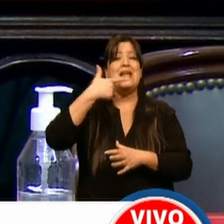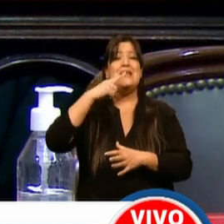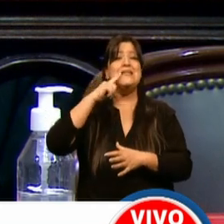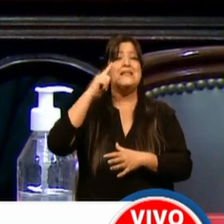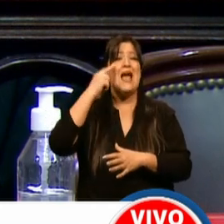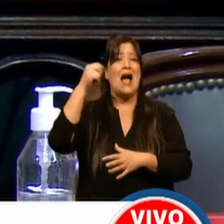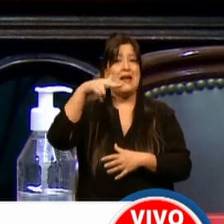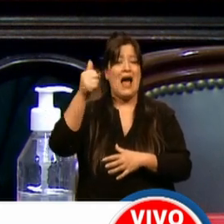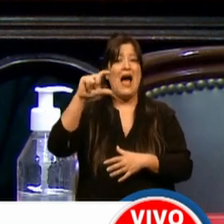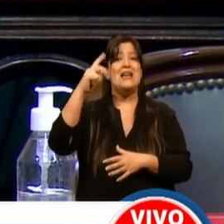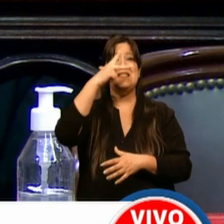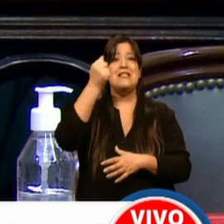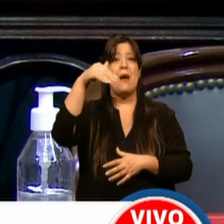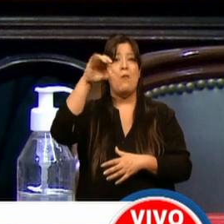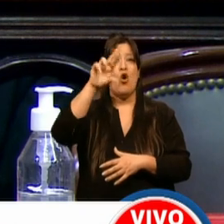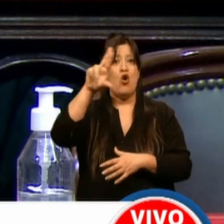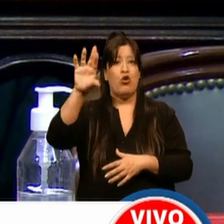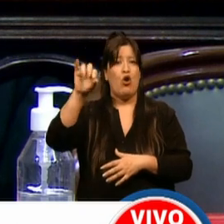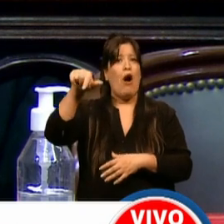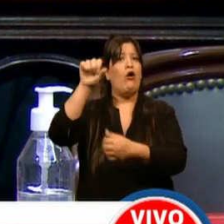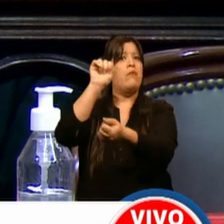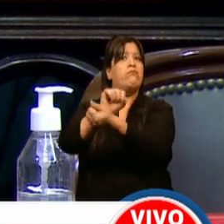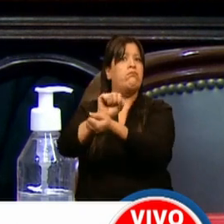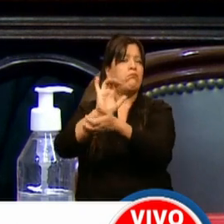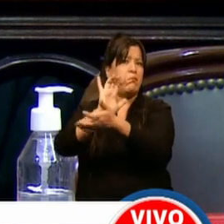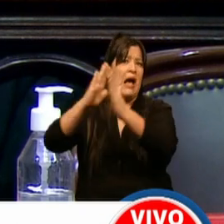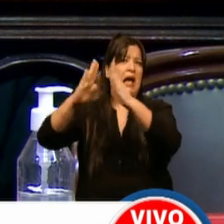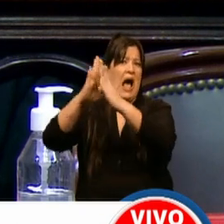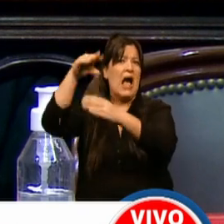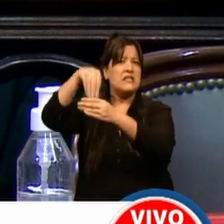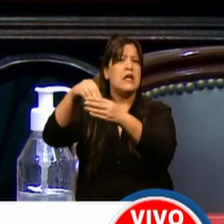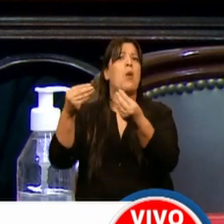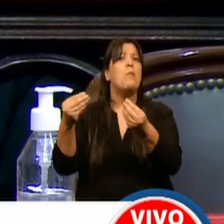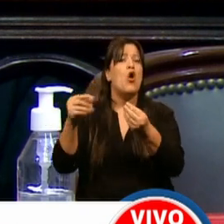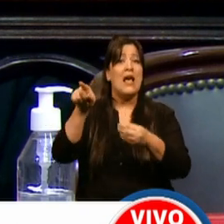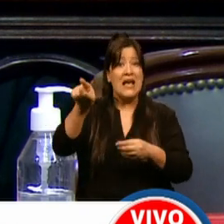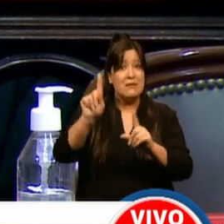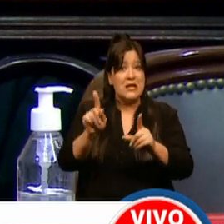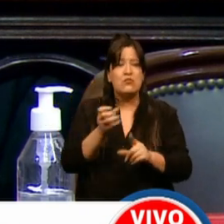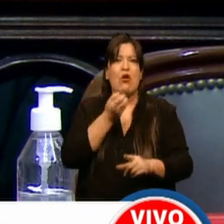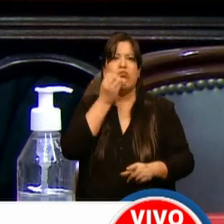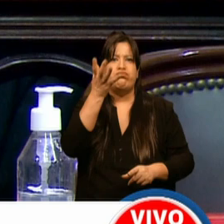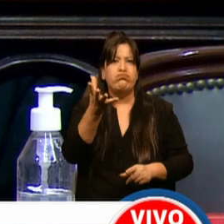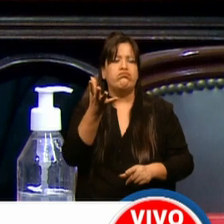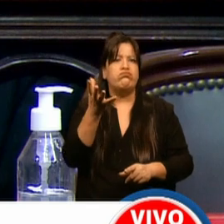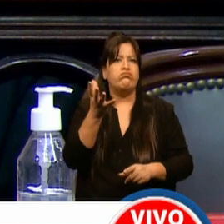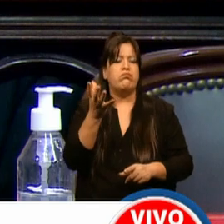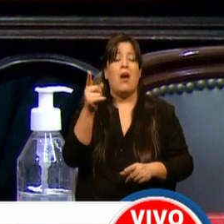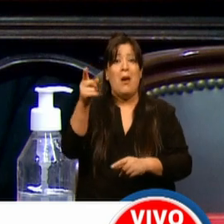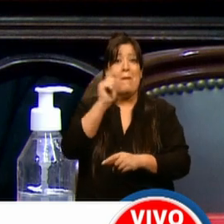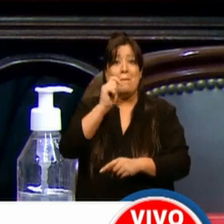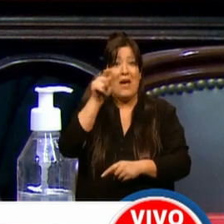que está detenida en su casa por haber expresado una periodista